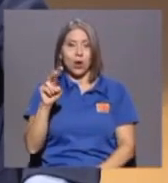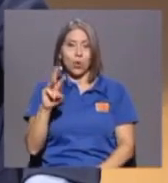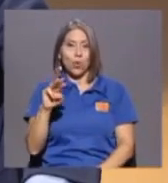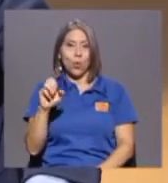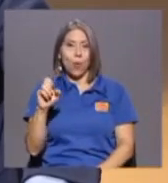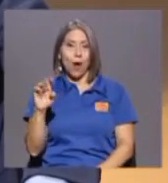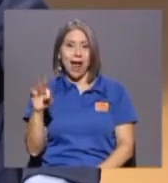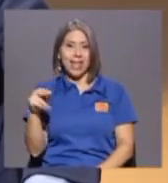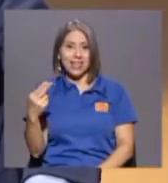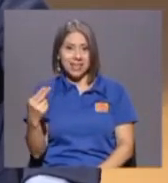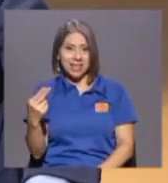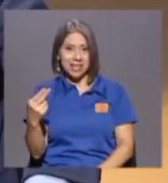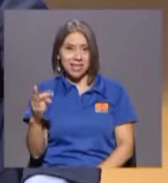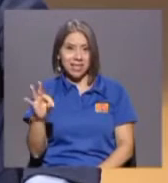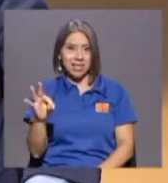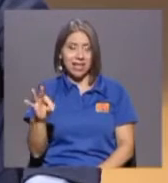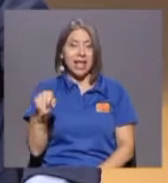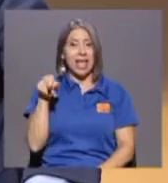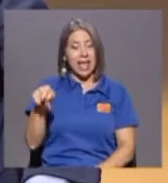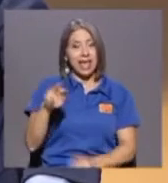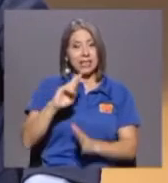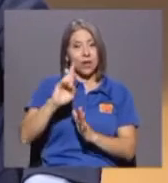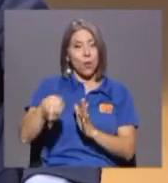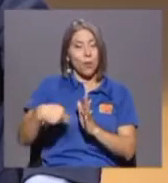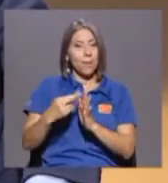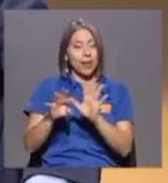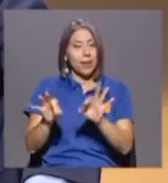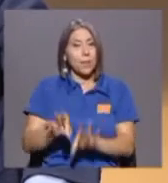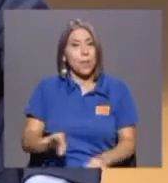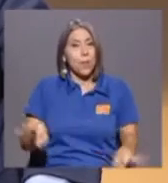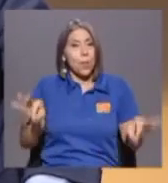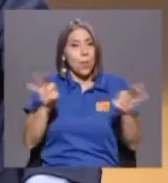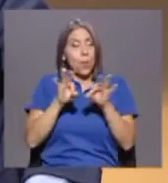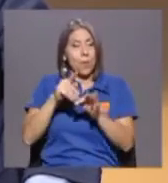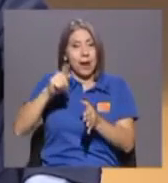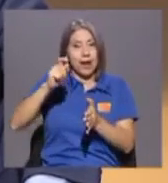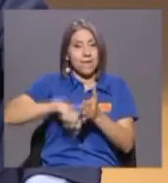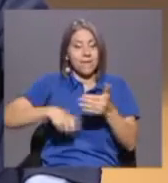realmente protagónico en la firma de ese acuerdo.